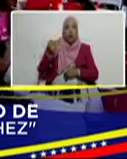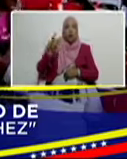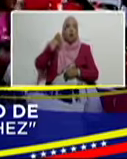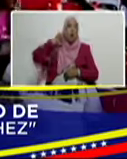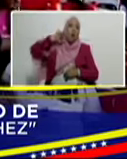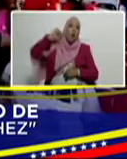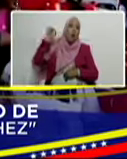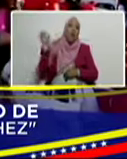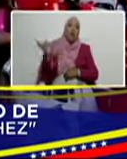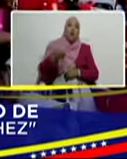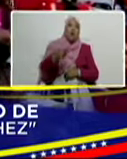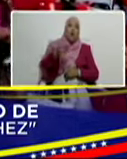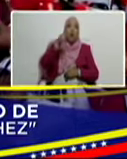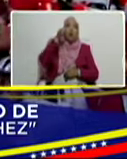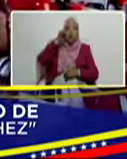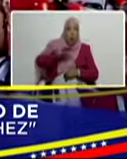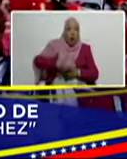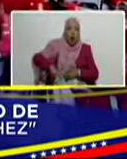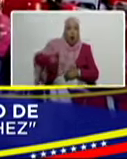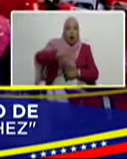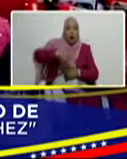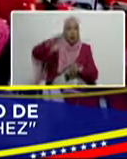¡Guárico, guárico, guárico!